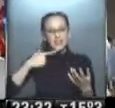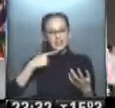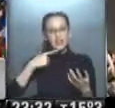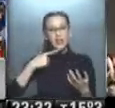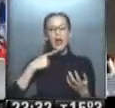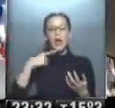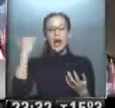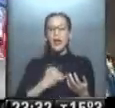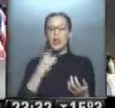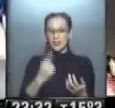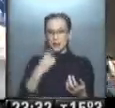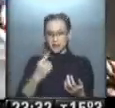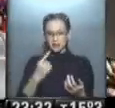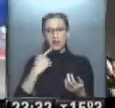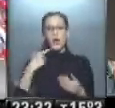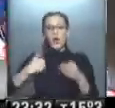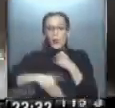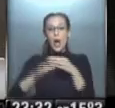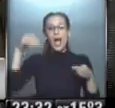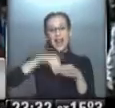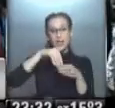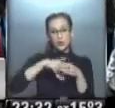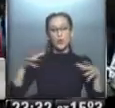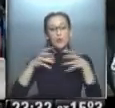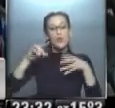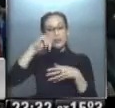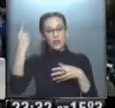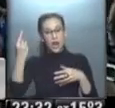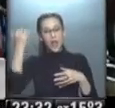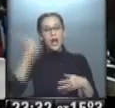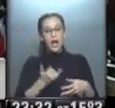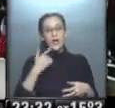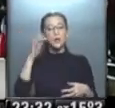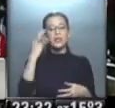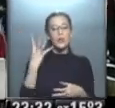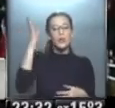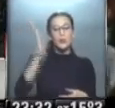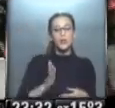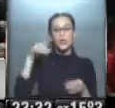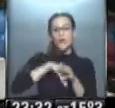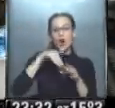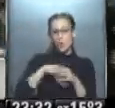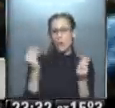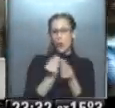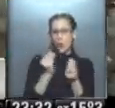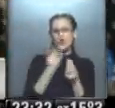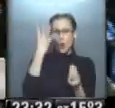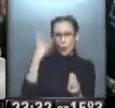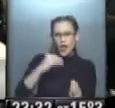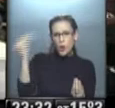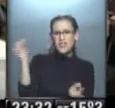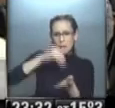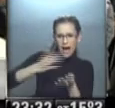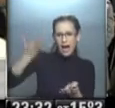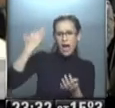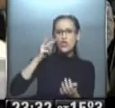Le Pen el triunfo en las próximas elecciones. El Frente Nacional lideró el sondeo con un 24% de votos, 4 veces más que en